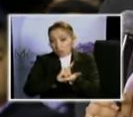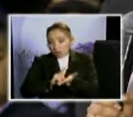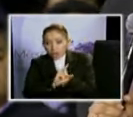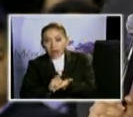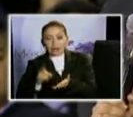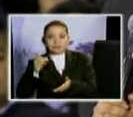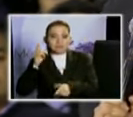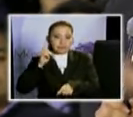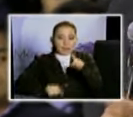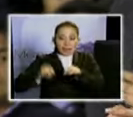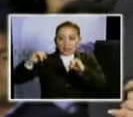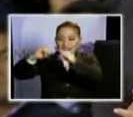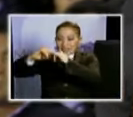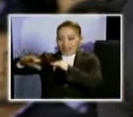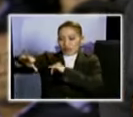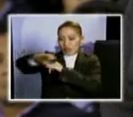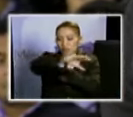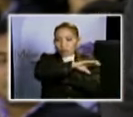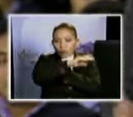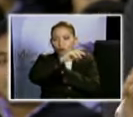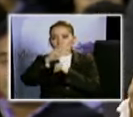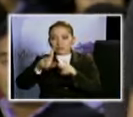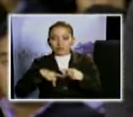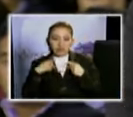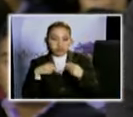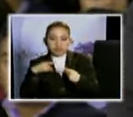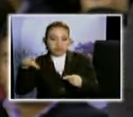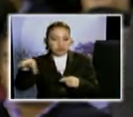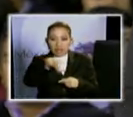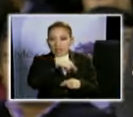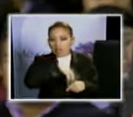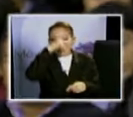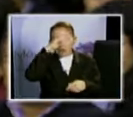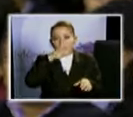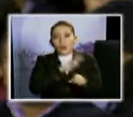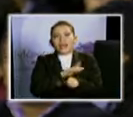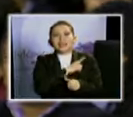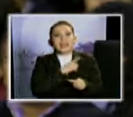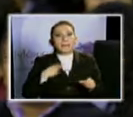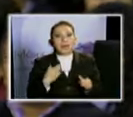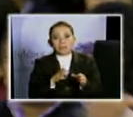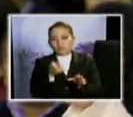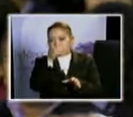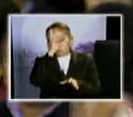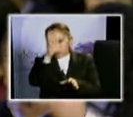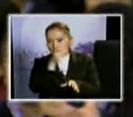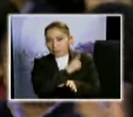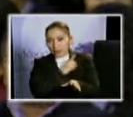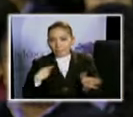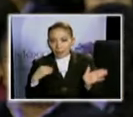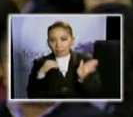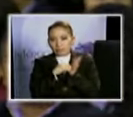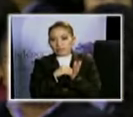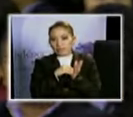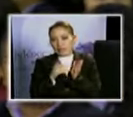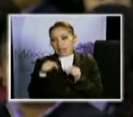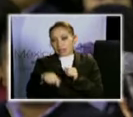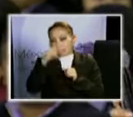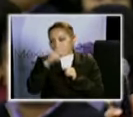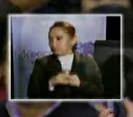acuerdo a las instituciones que están tan debilitadas aquí en México? ¿Cuáles tendrían que ser las restricciones que se tendrán que implementar en el